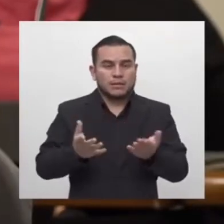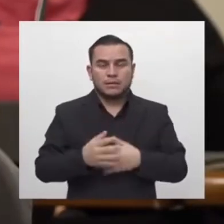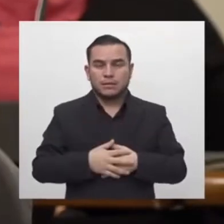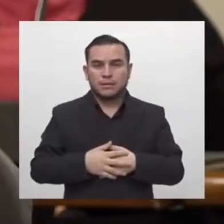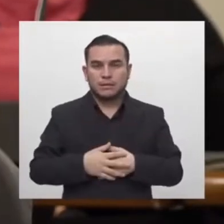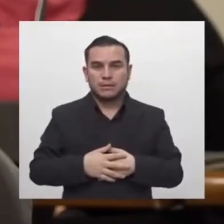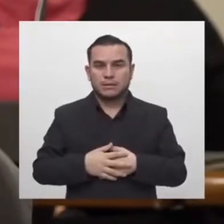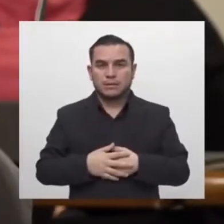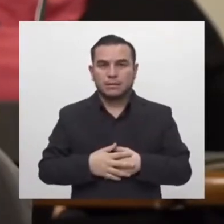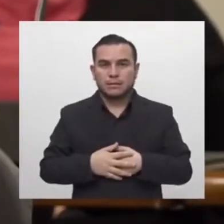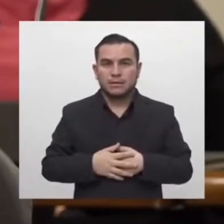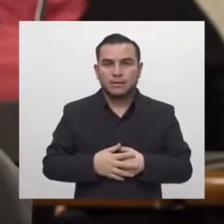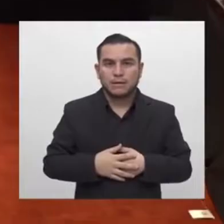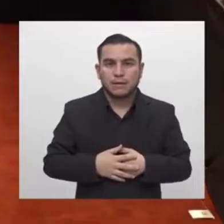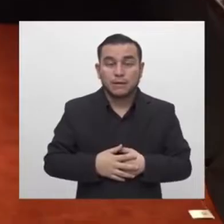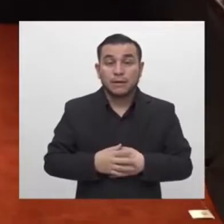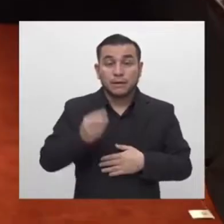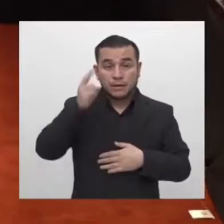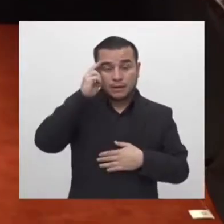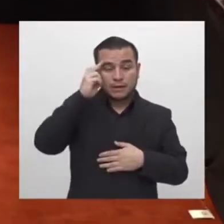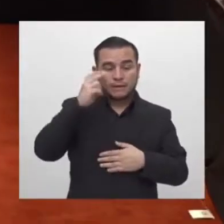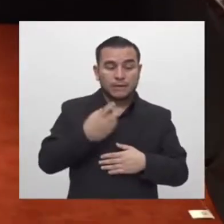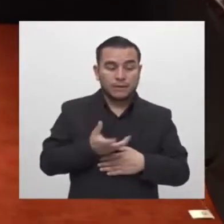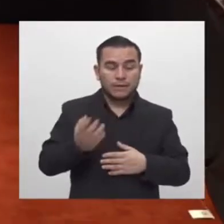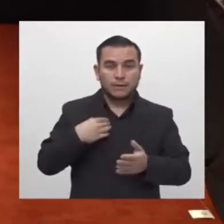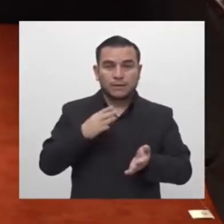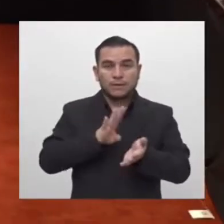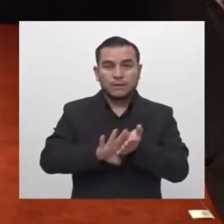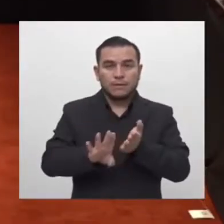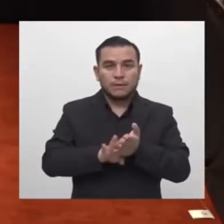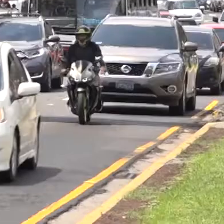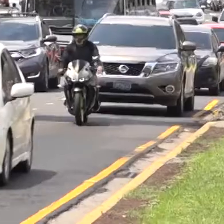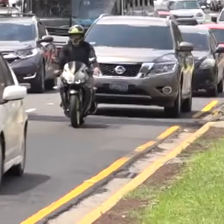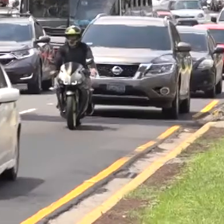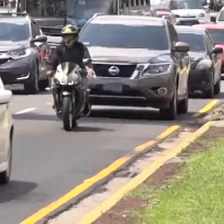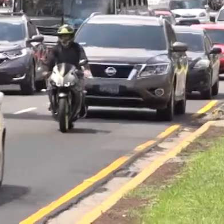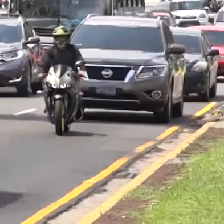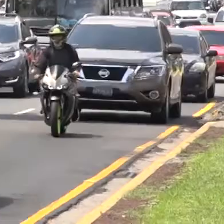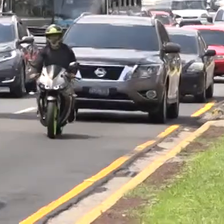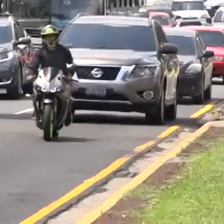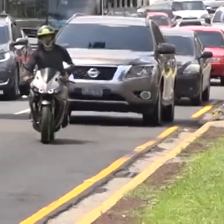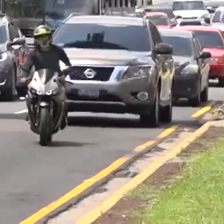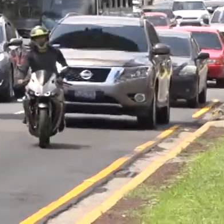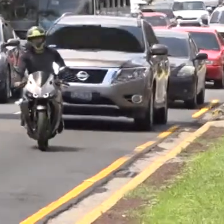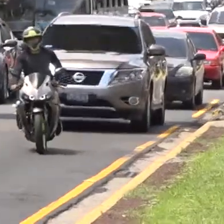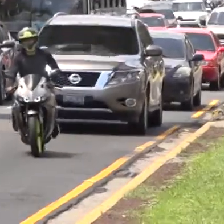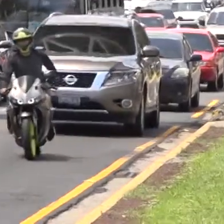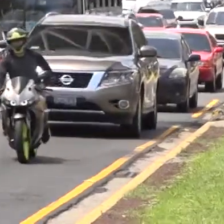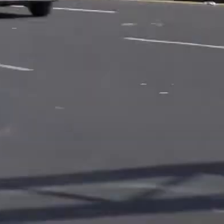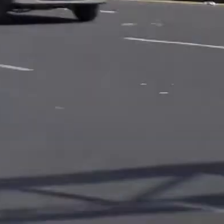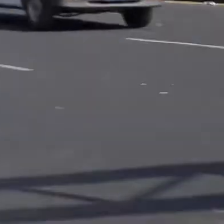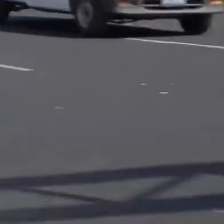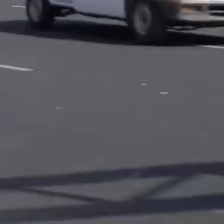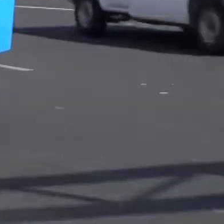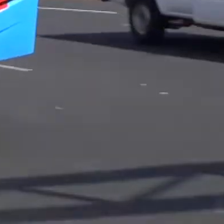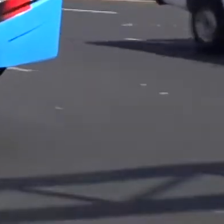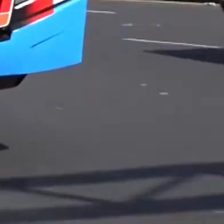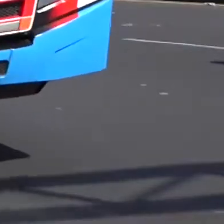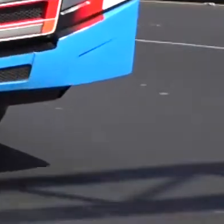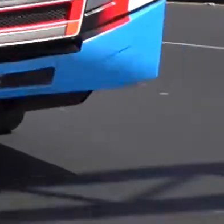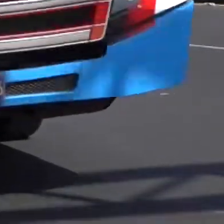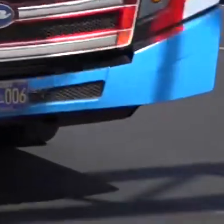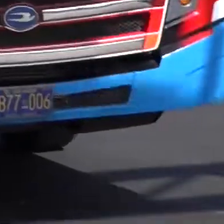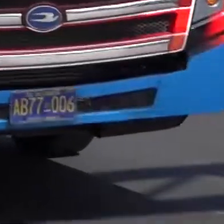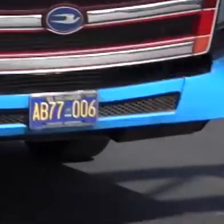aseguró que han sostenido diferentes reuniones con gremiales de empresarios del transporte público para que el reinicio de